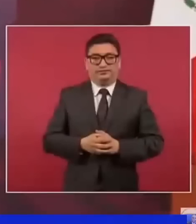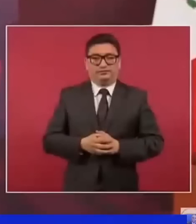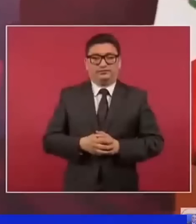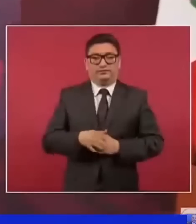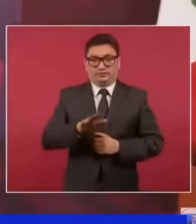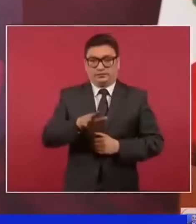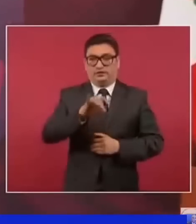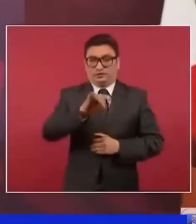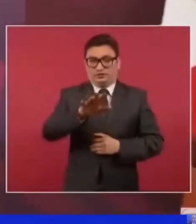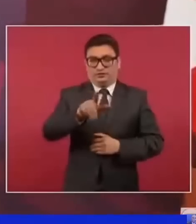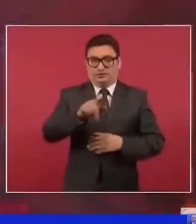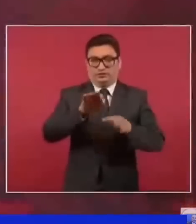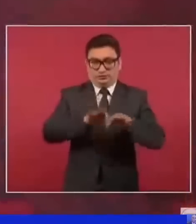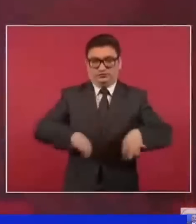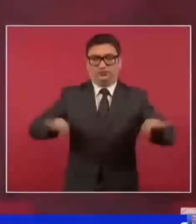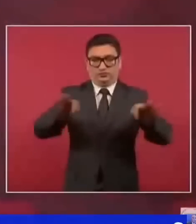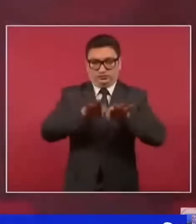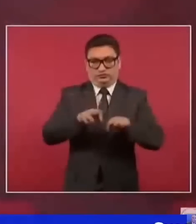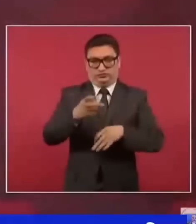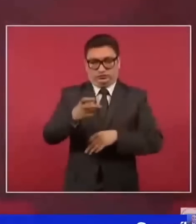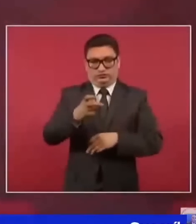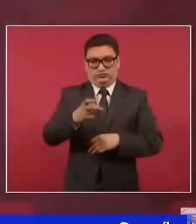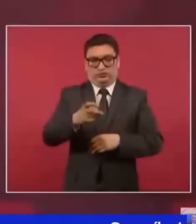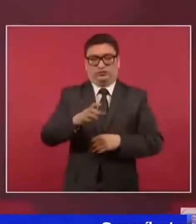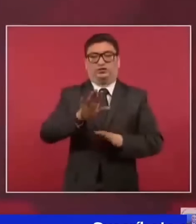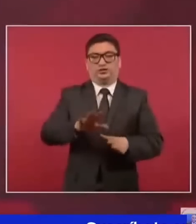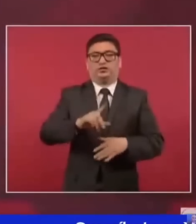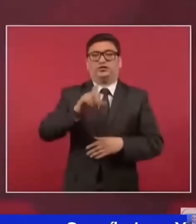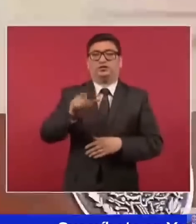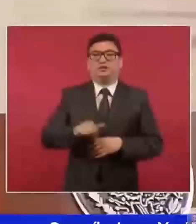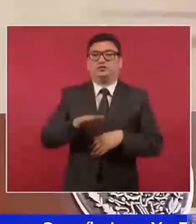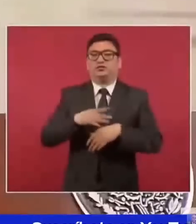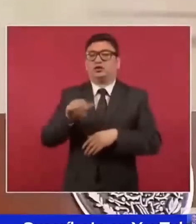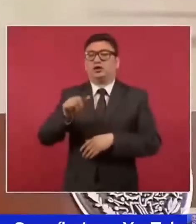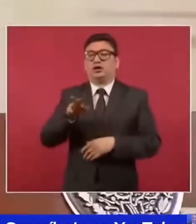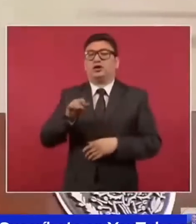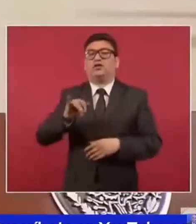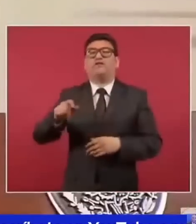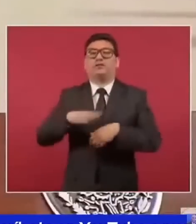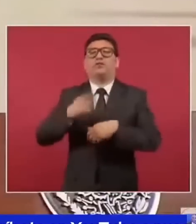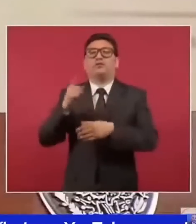Presidente. Es importante eso. Y luego, ¿por qué el AFI?